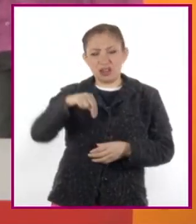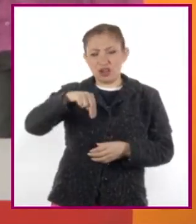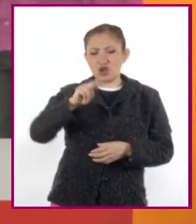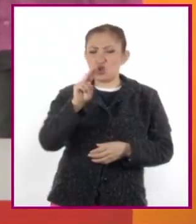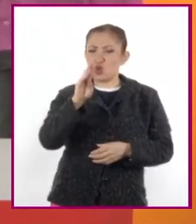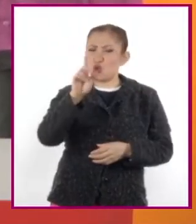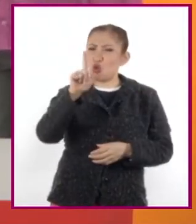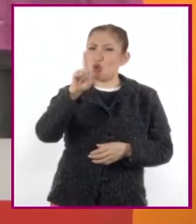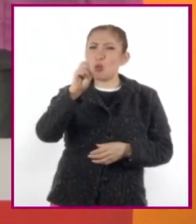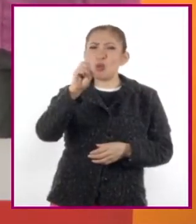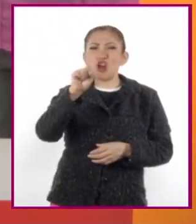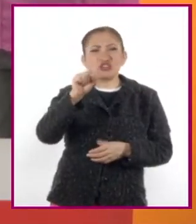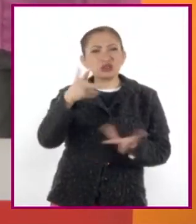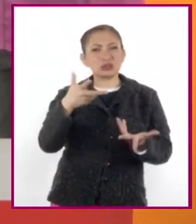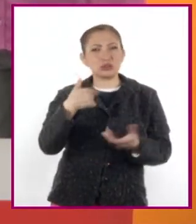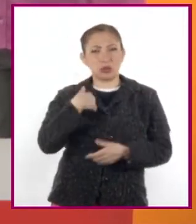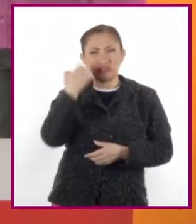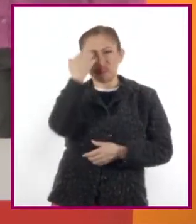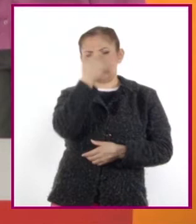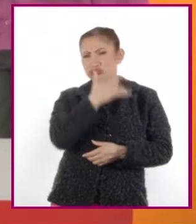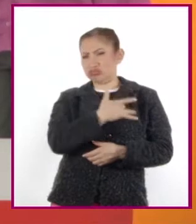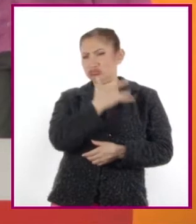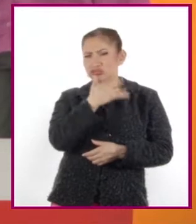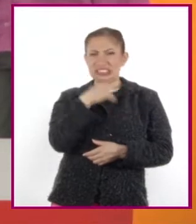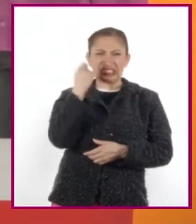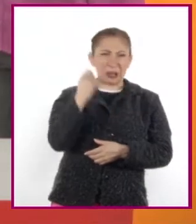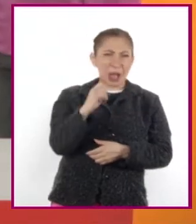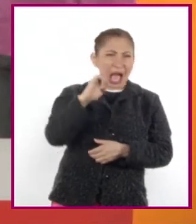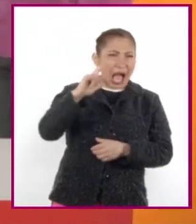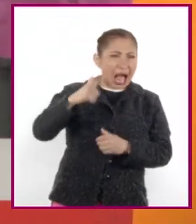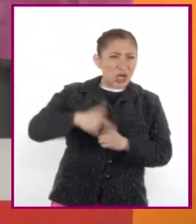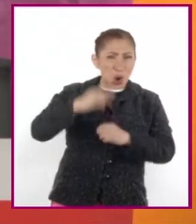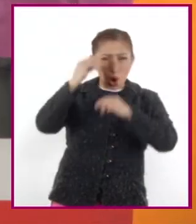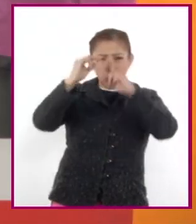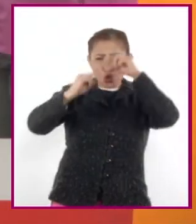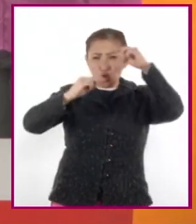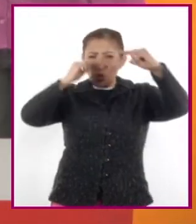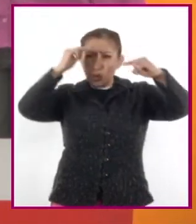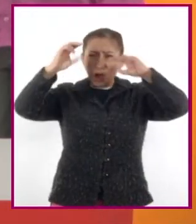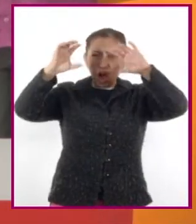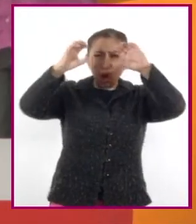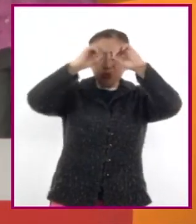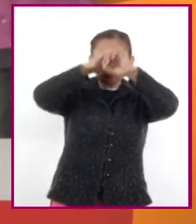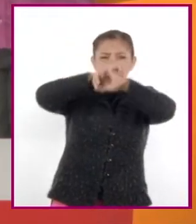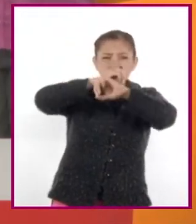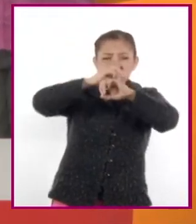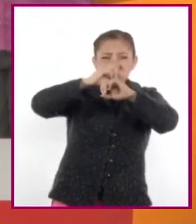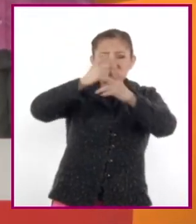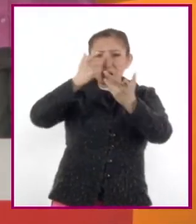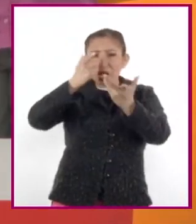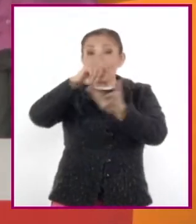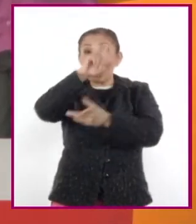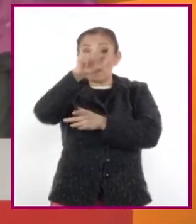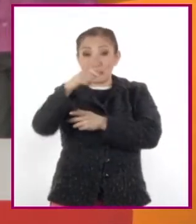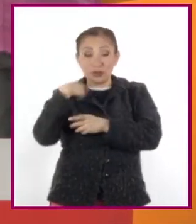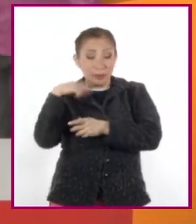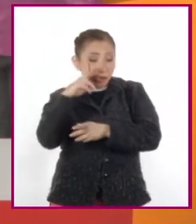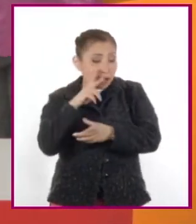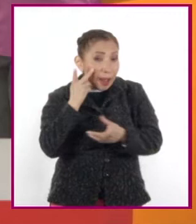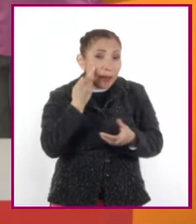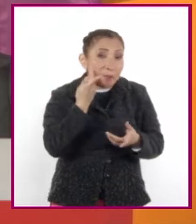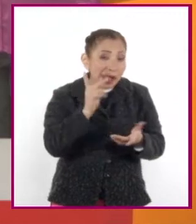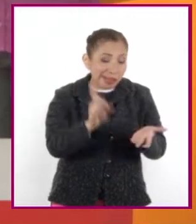Nublos. Intuí que tenía que ver con nublado. Y después de que lo corroboré con